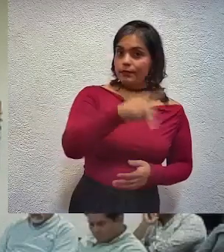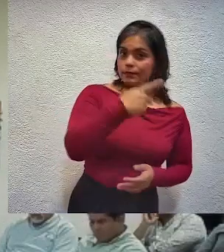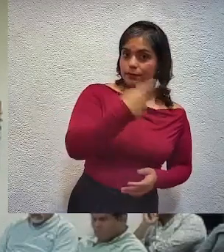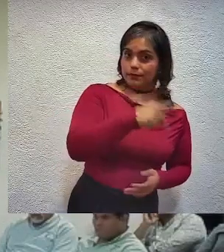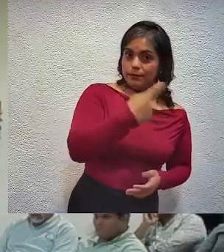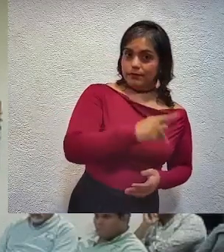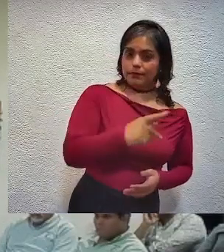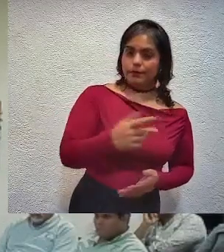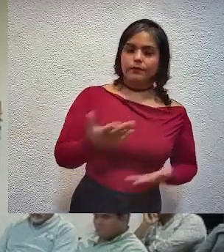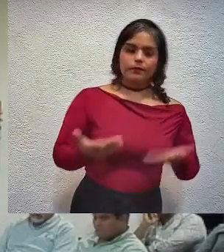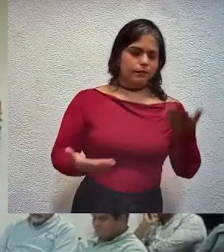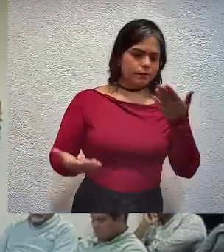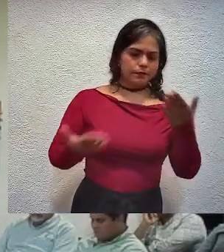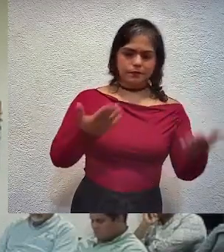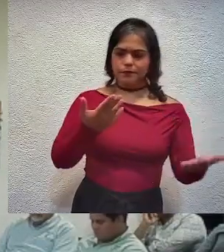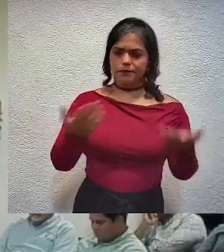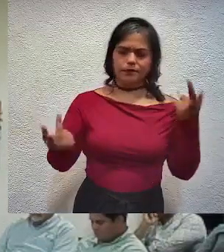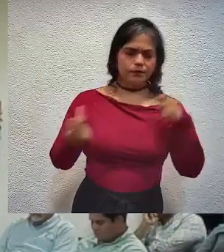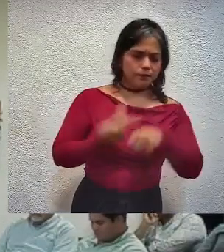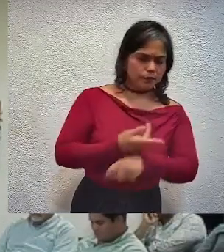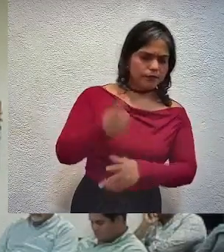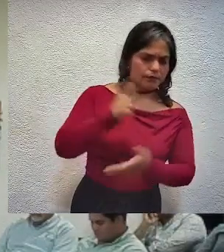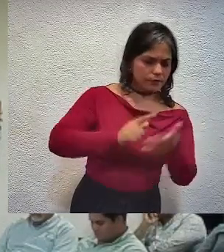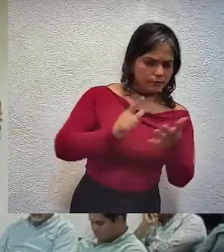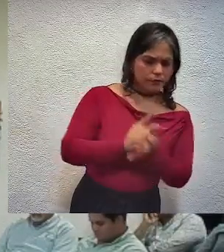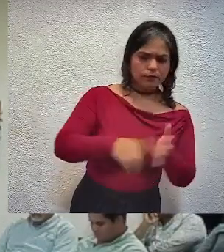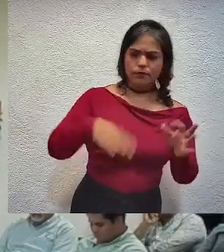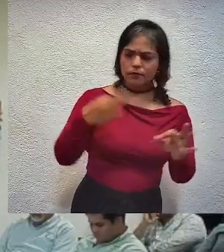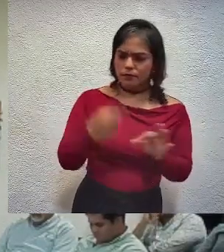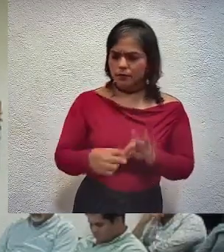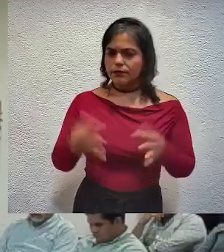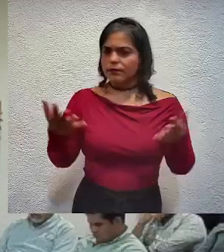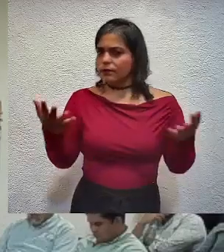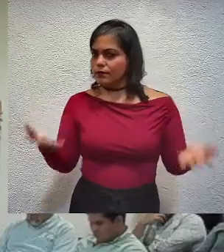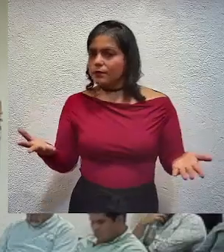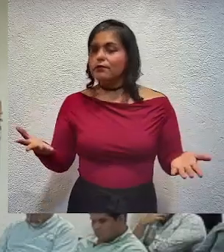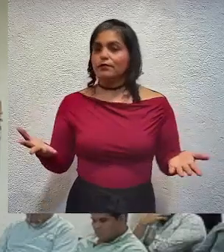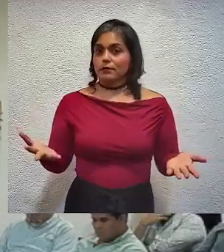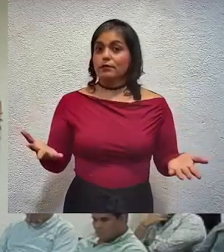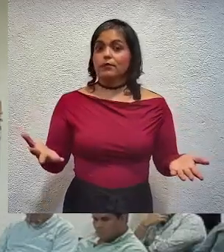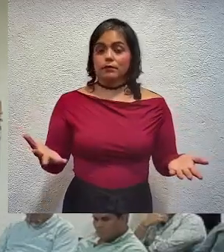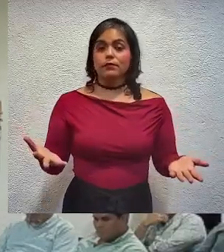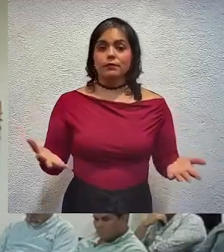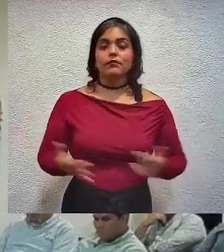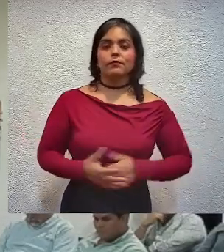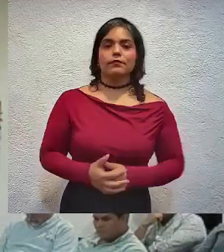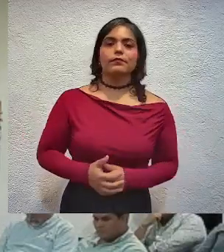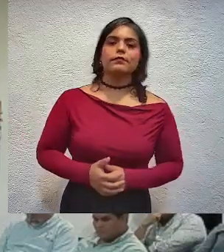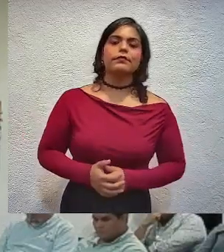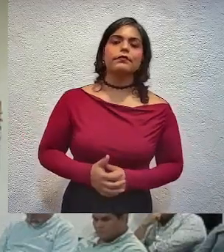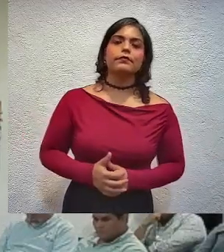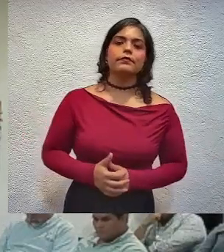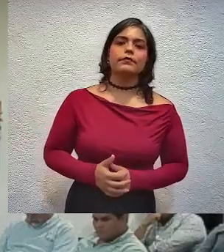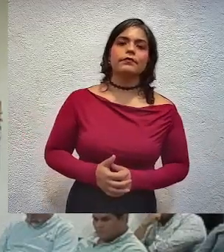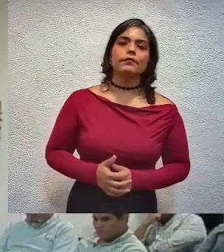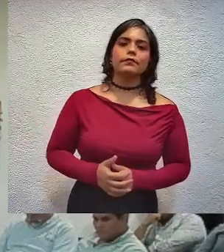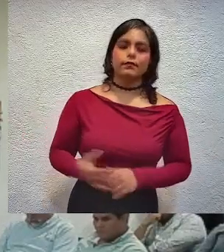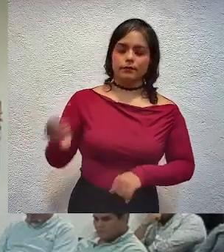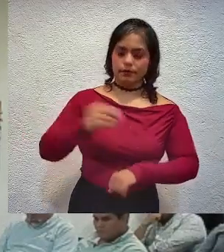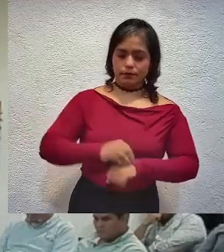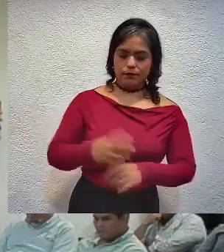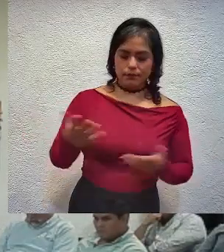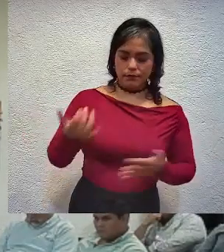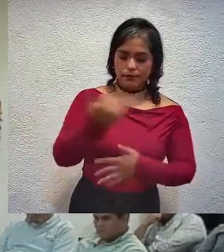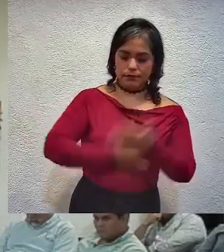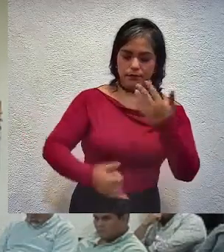implica valorar los alcances legales de un acto sobre el que no se tiene facultades. Además, en el proyecto